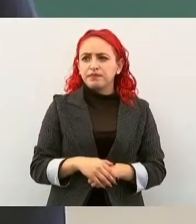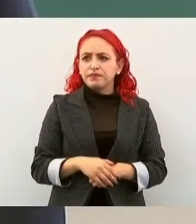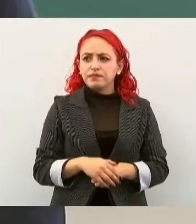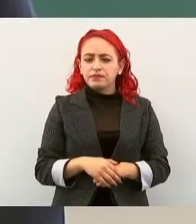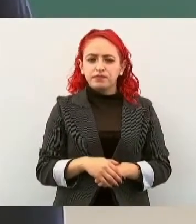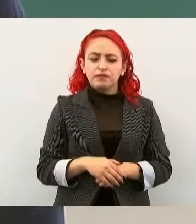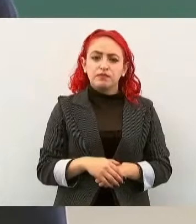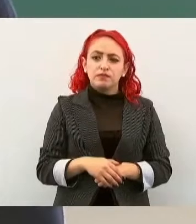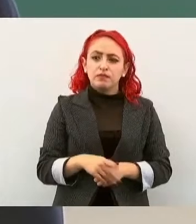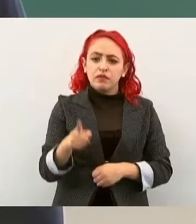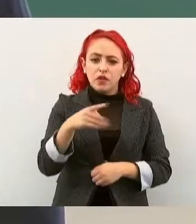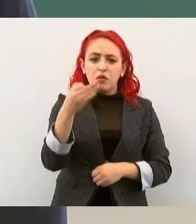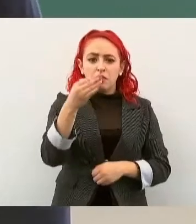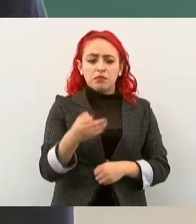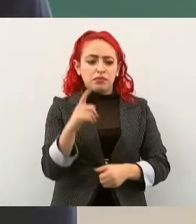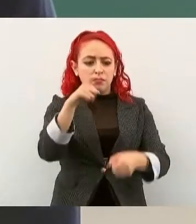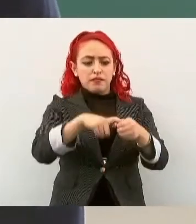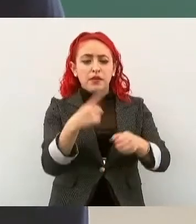se aceptaban 1,000.